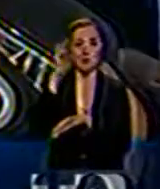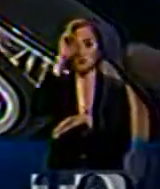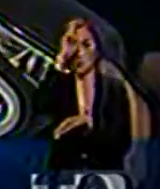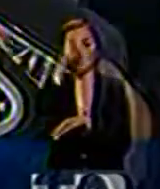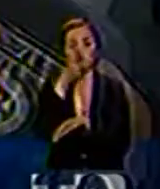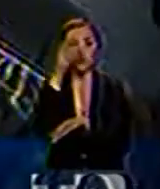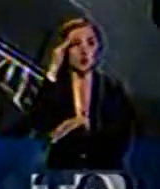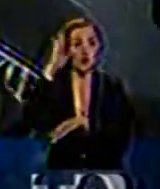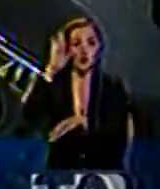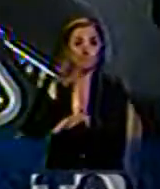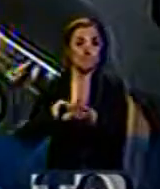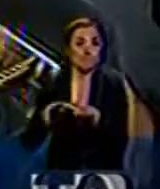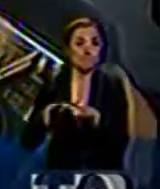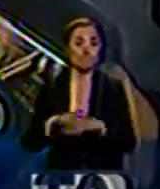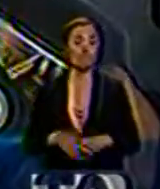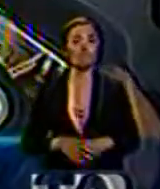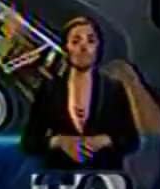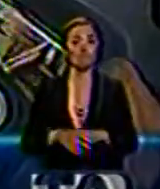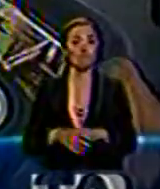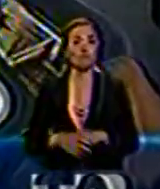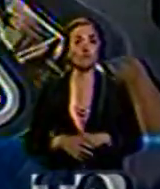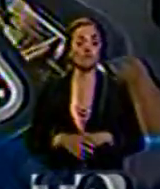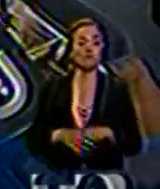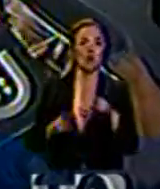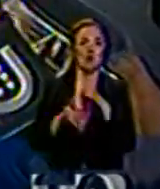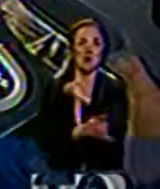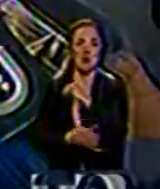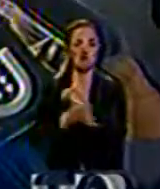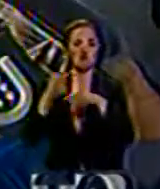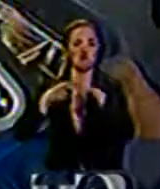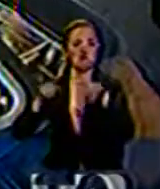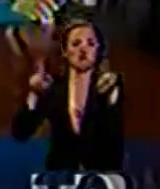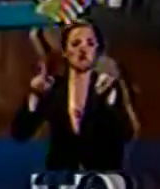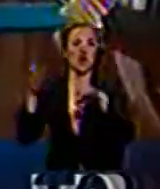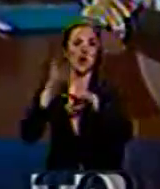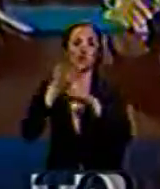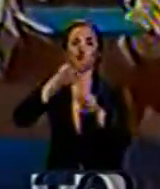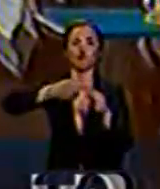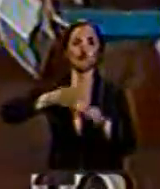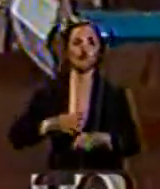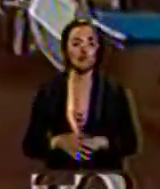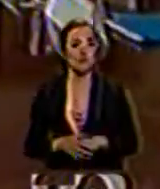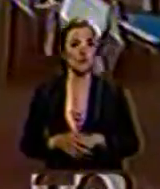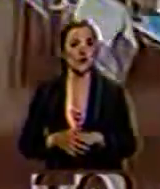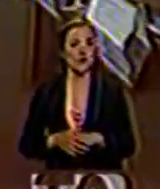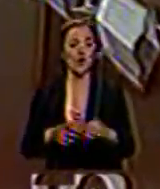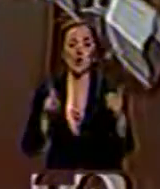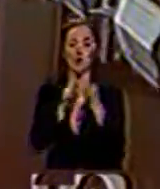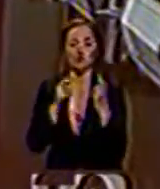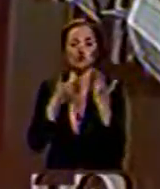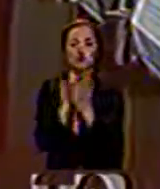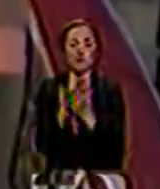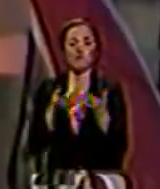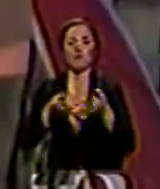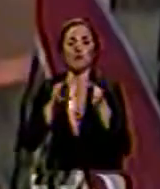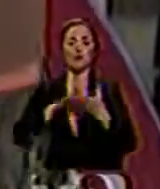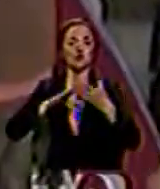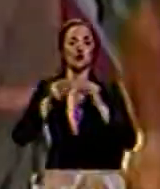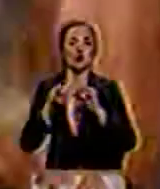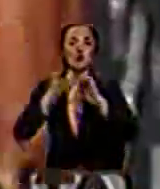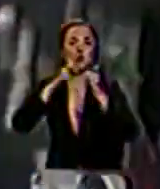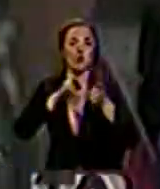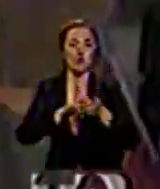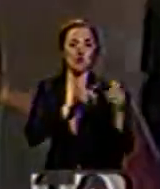República Dominicana. Probablemente se invite a algún otro país que no estuvo. En el encuentro buscarán nuevas acciones regionales